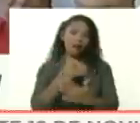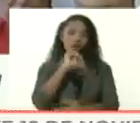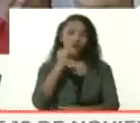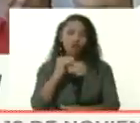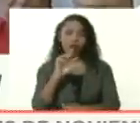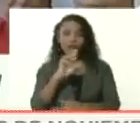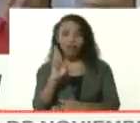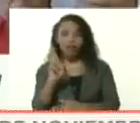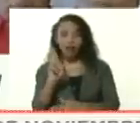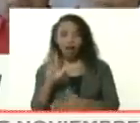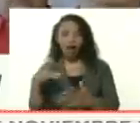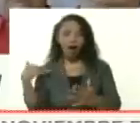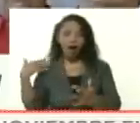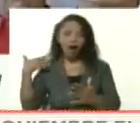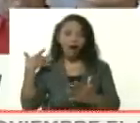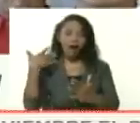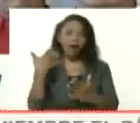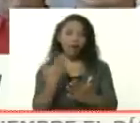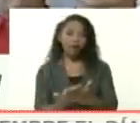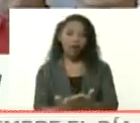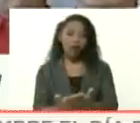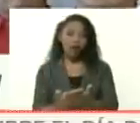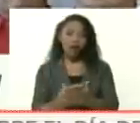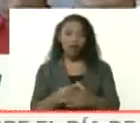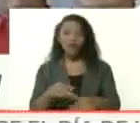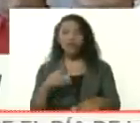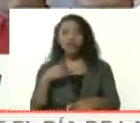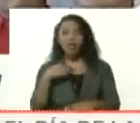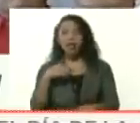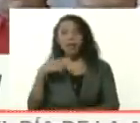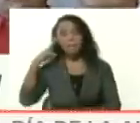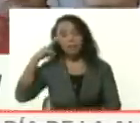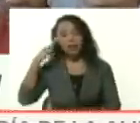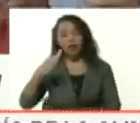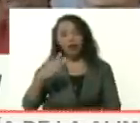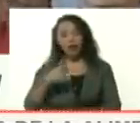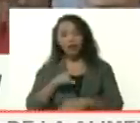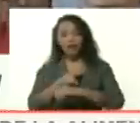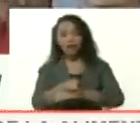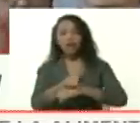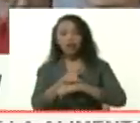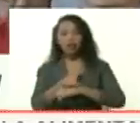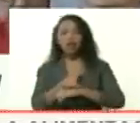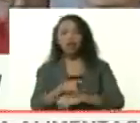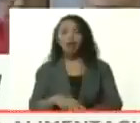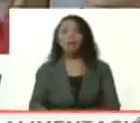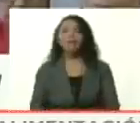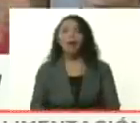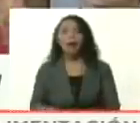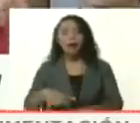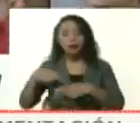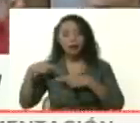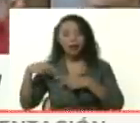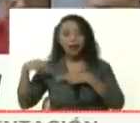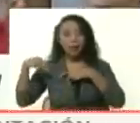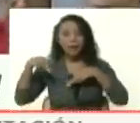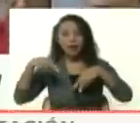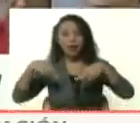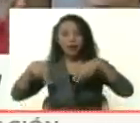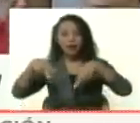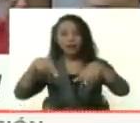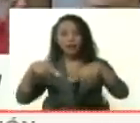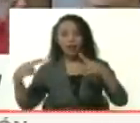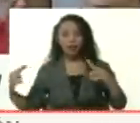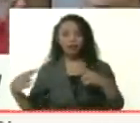saldrá desde el patio de honor de las academias militares en el Fuerte Tiuna. para caminar, encontrarse en el